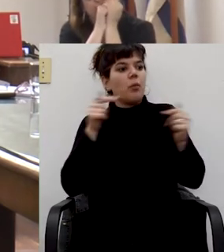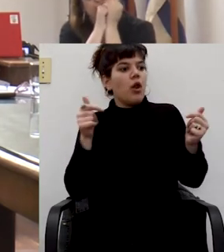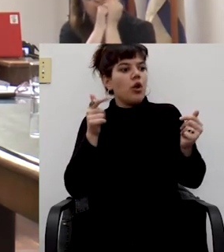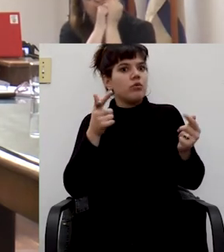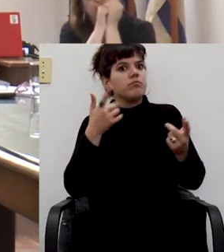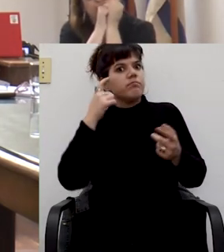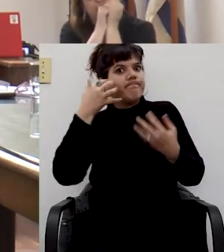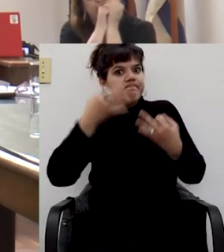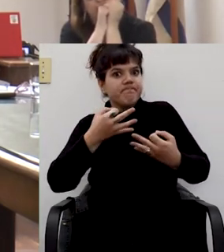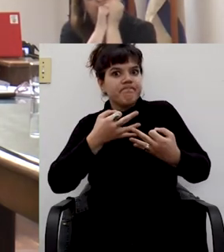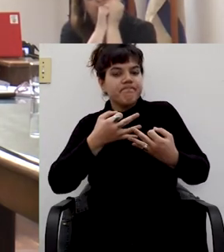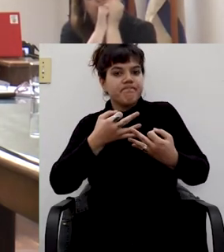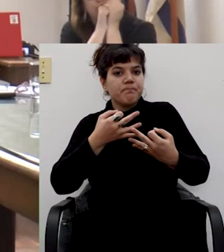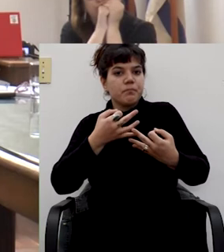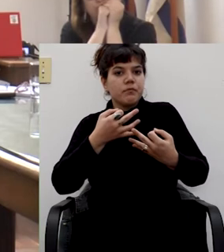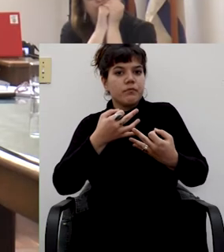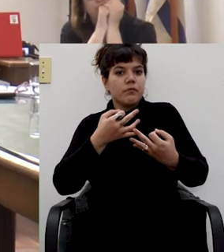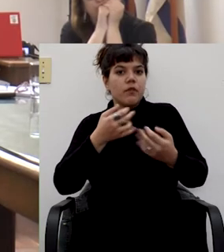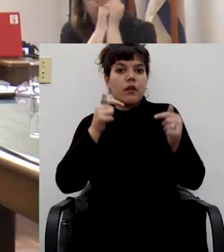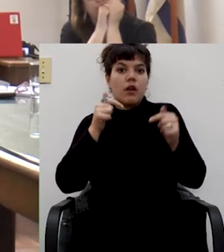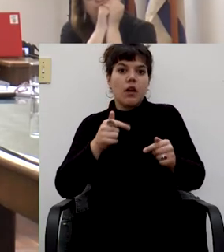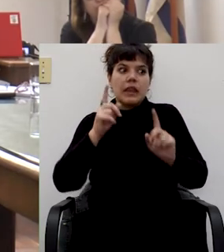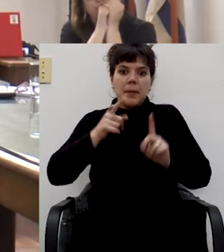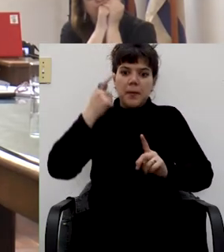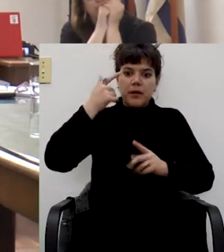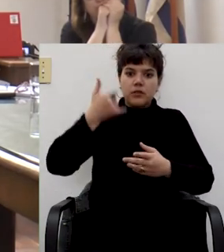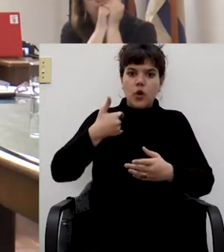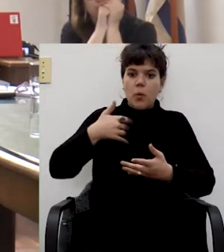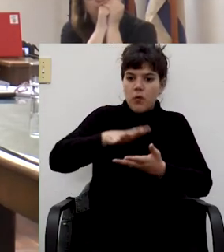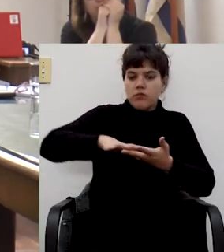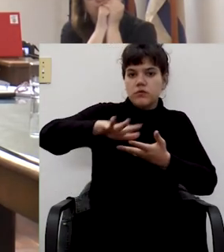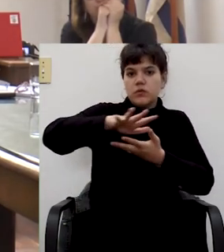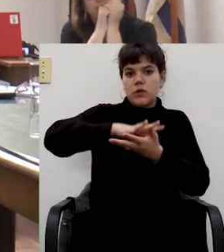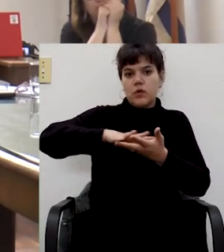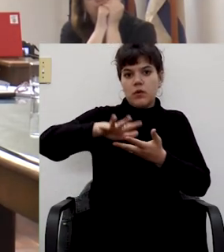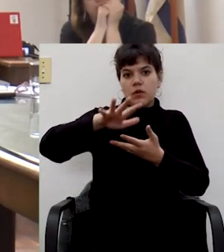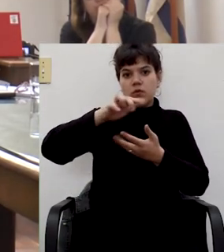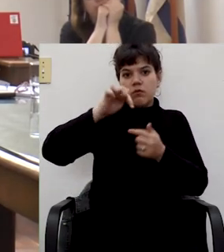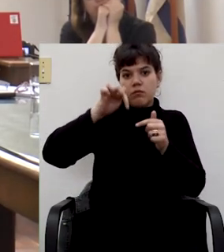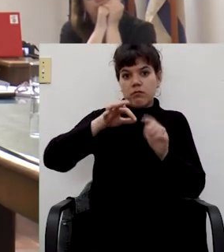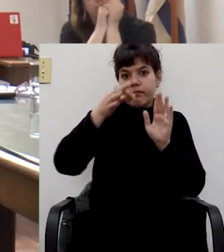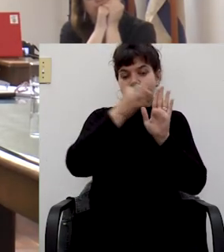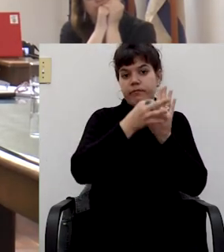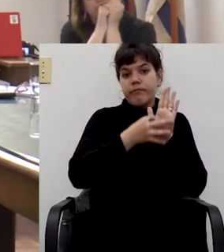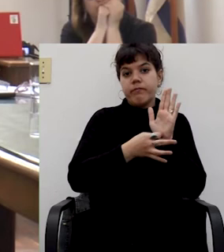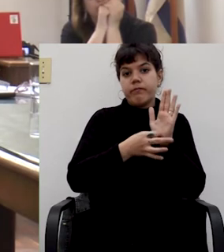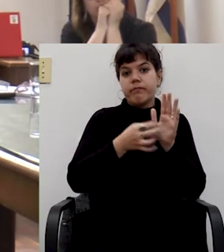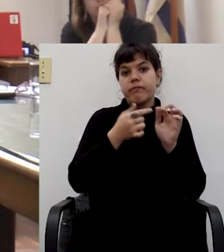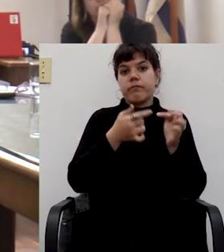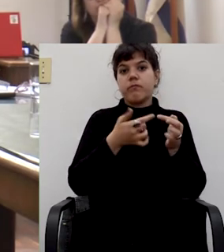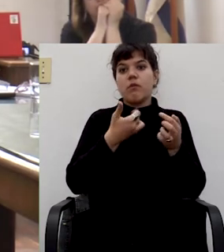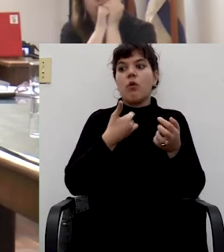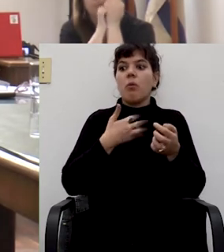razonables, y además de, bueno, de pensar en el estado de situación en relación a estos puntos claves, bueno, ¿qué